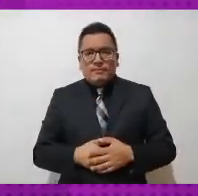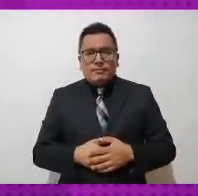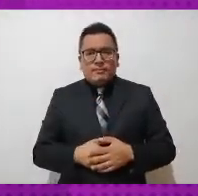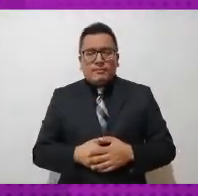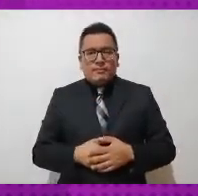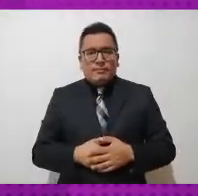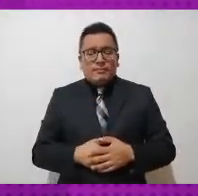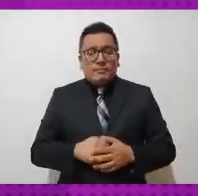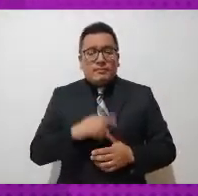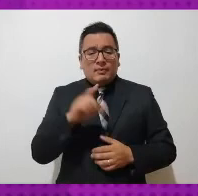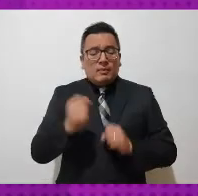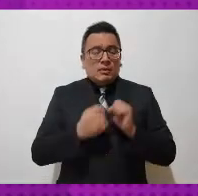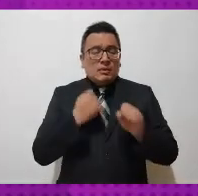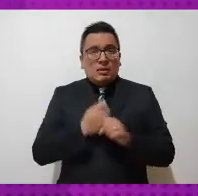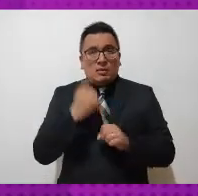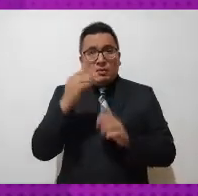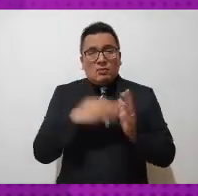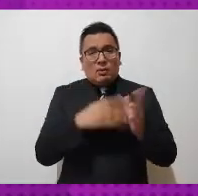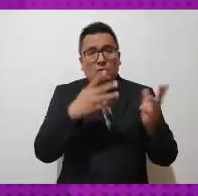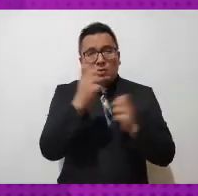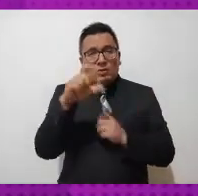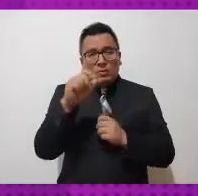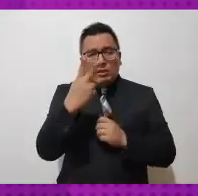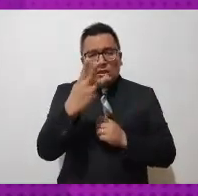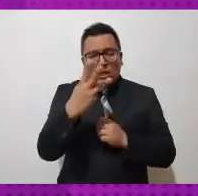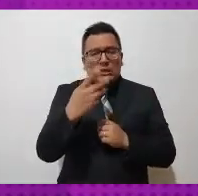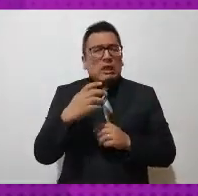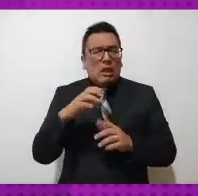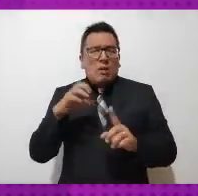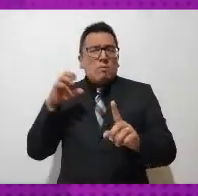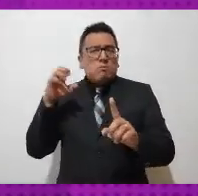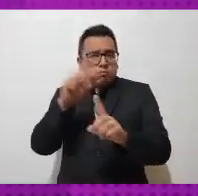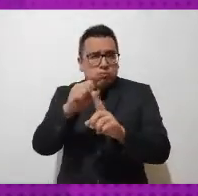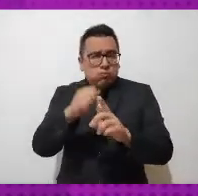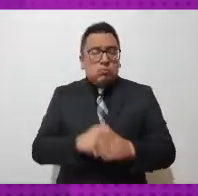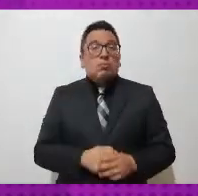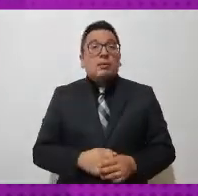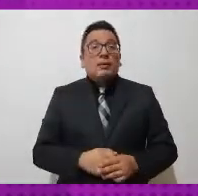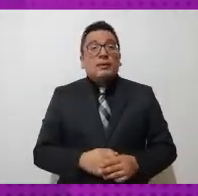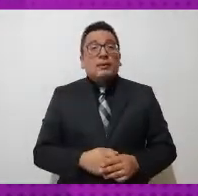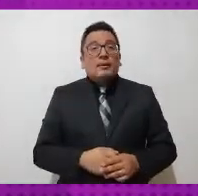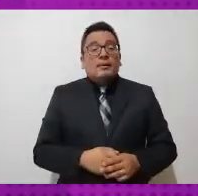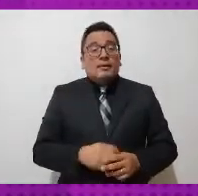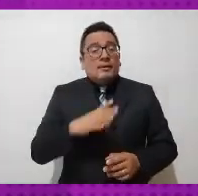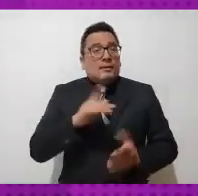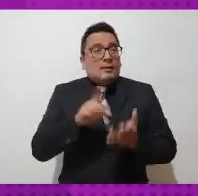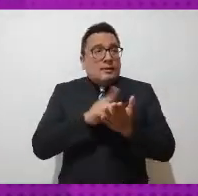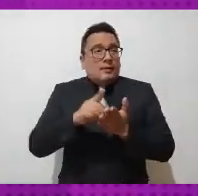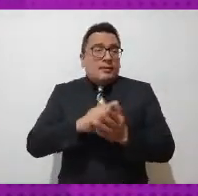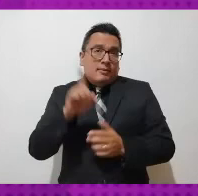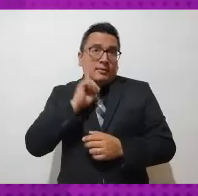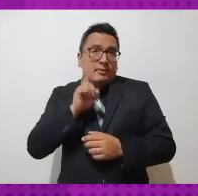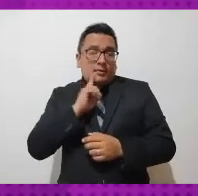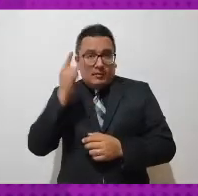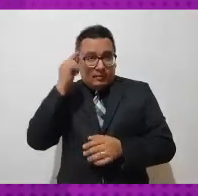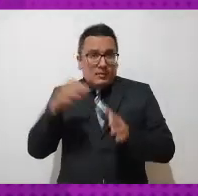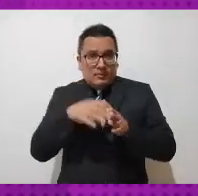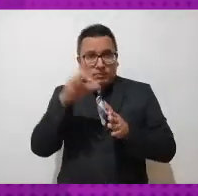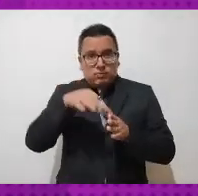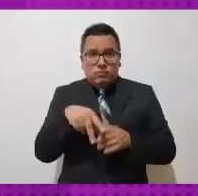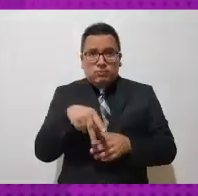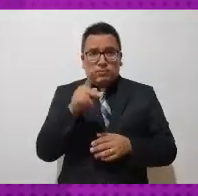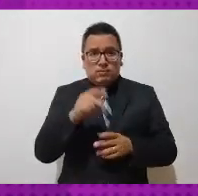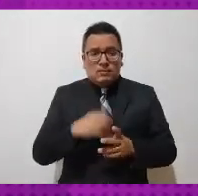Y esto en 1923 lo logran que haya el derecho al voto de las mujeres,